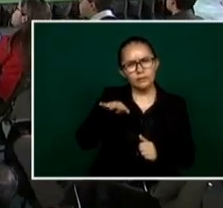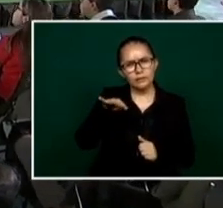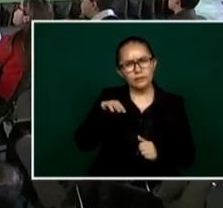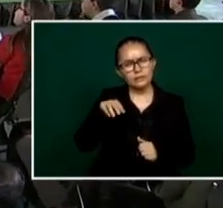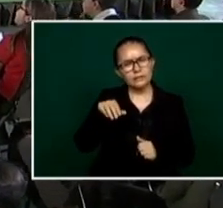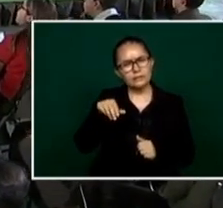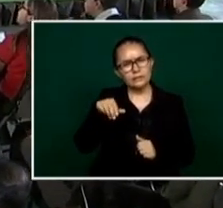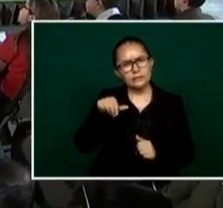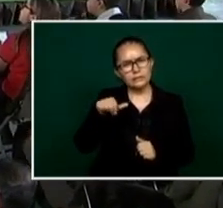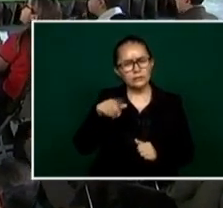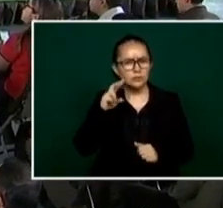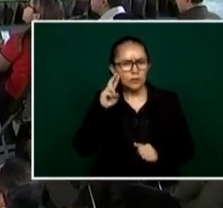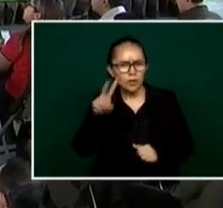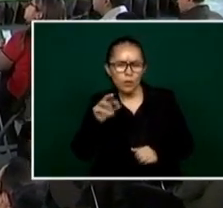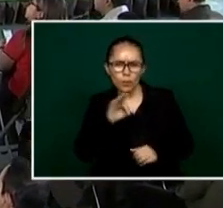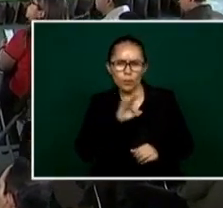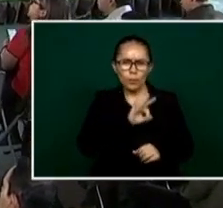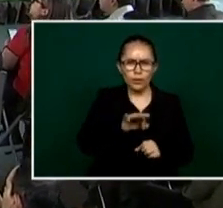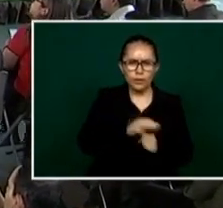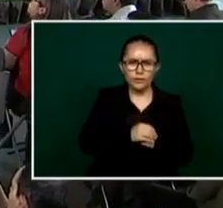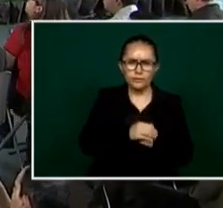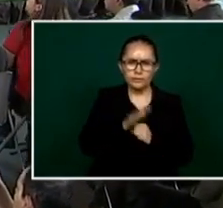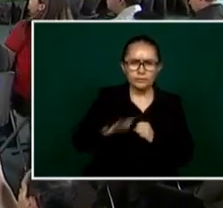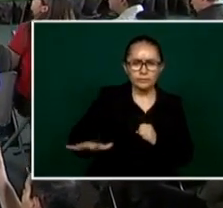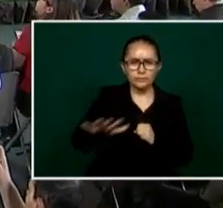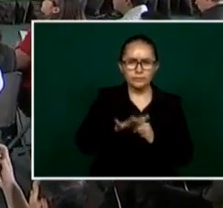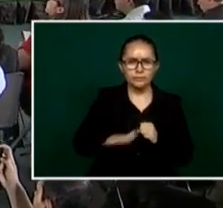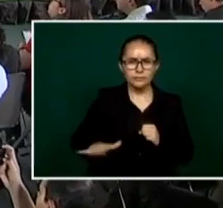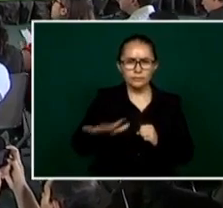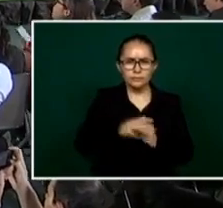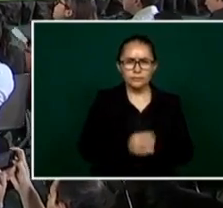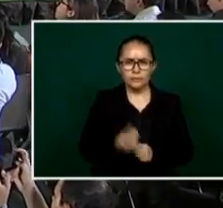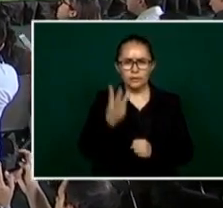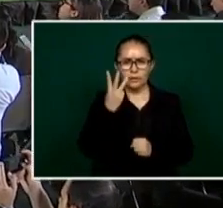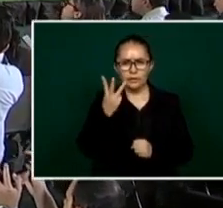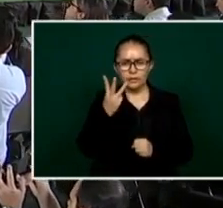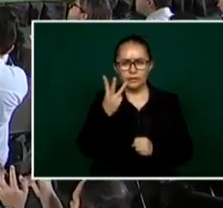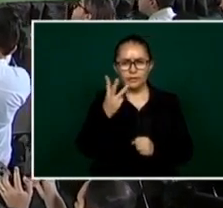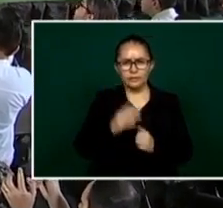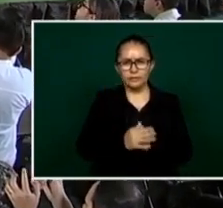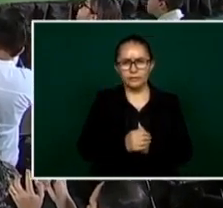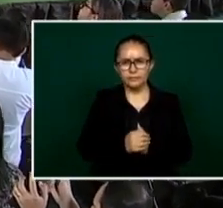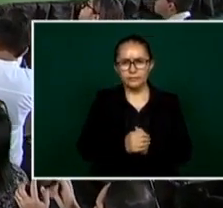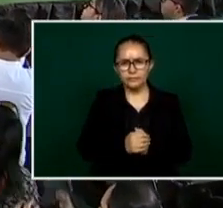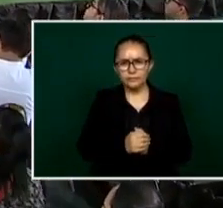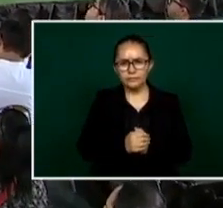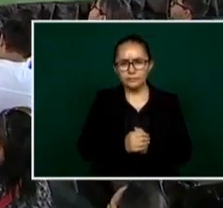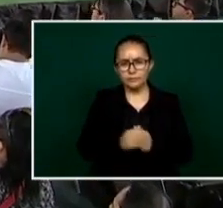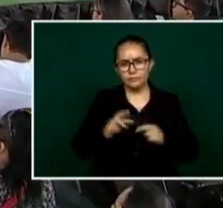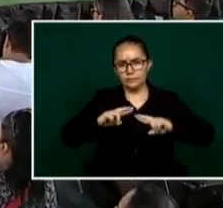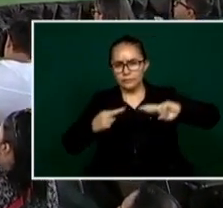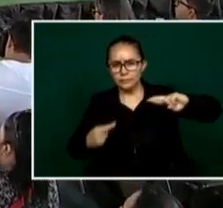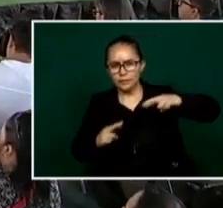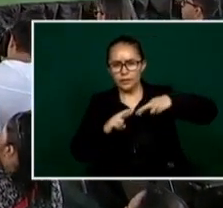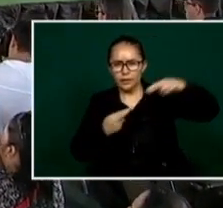que ustedes pueden ver aquí en la pantalla. Fueron 3 coordinaciones regionales